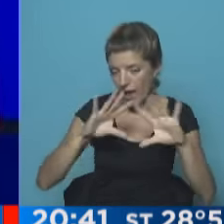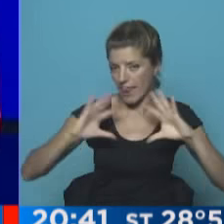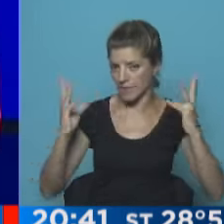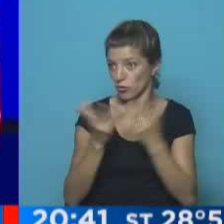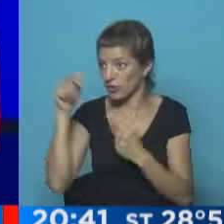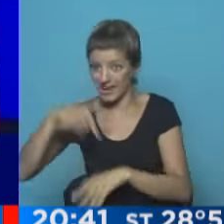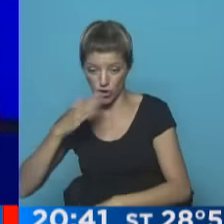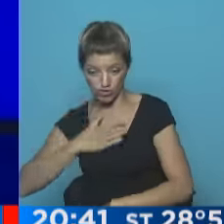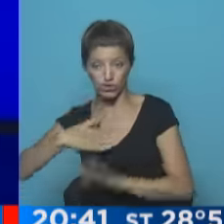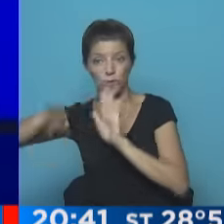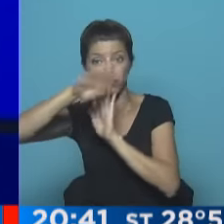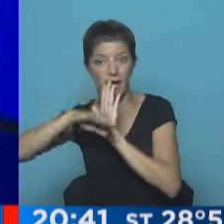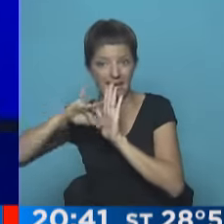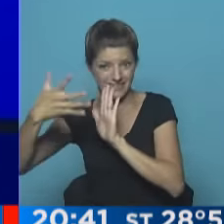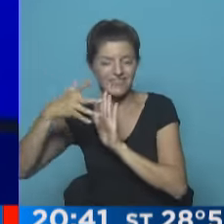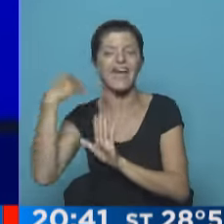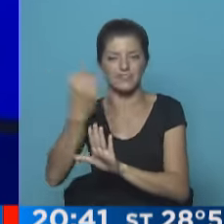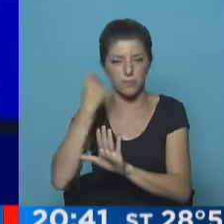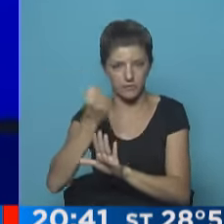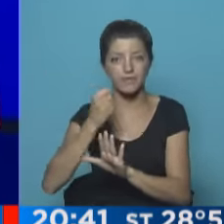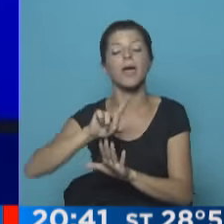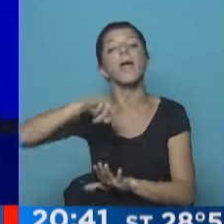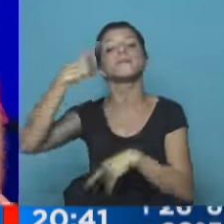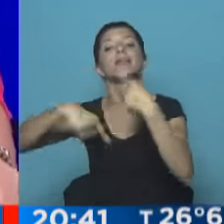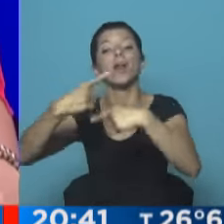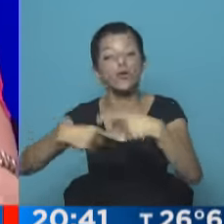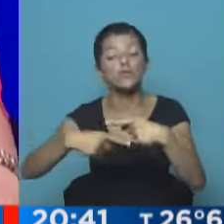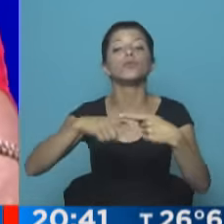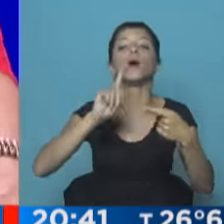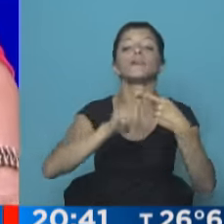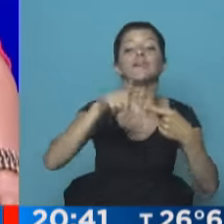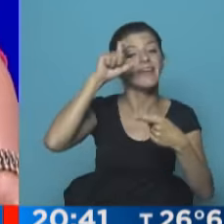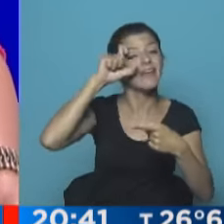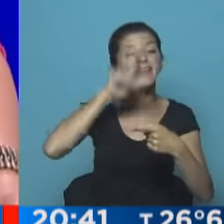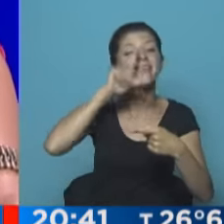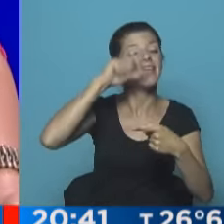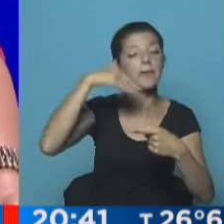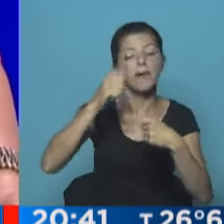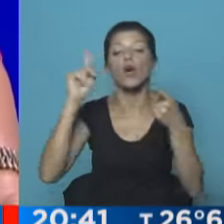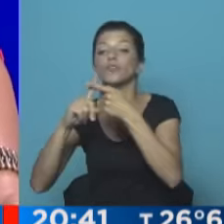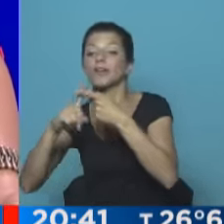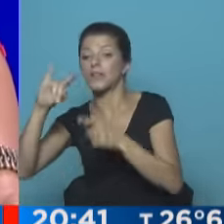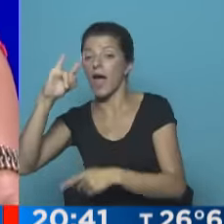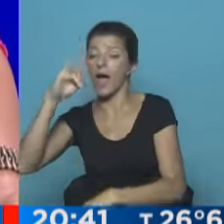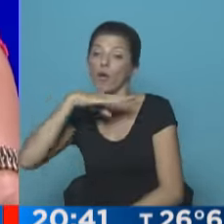va a continuar el Rally Dakar y ya va a unir Termas de Riondo con Jujuy, una de las pruebas más largas que va a tener por delante en este año 2016.